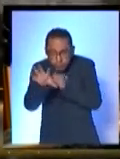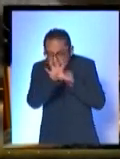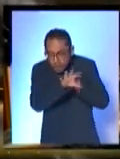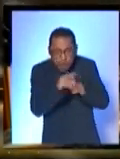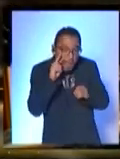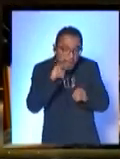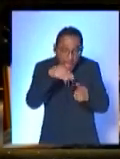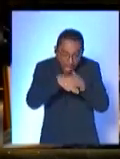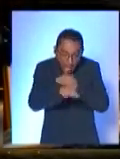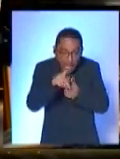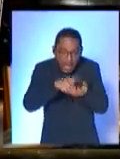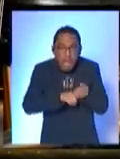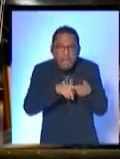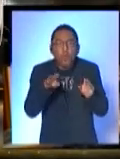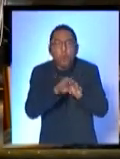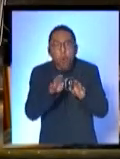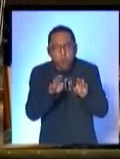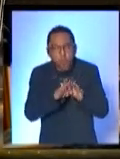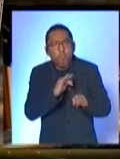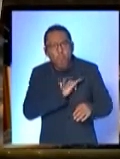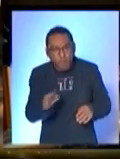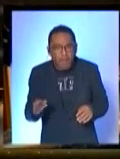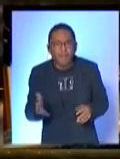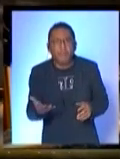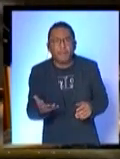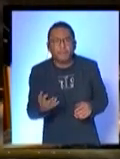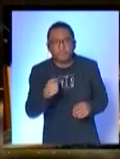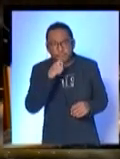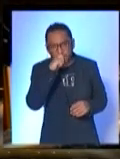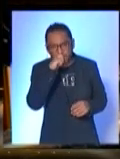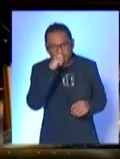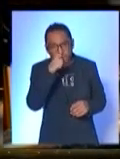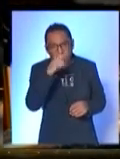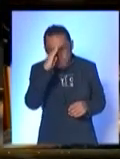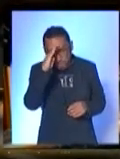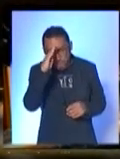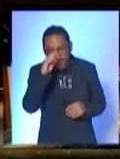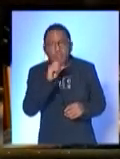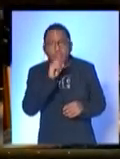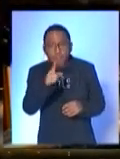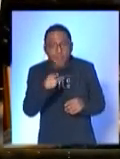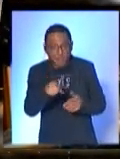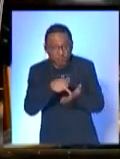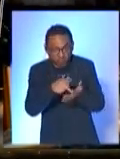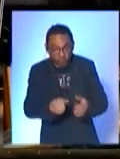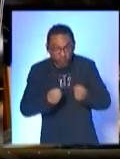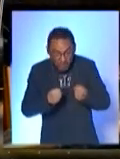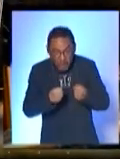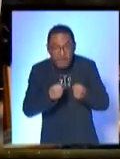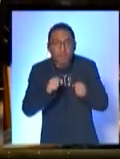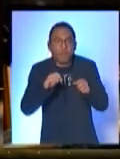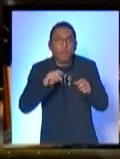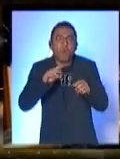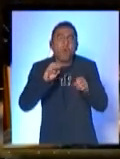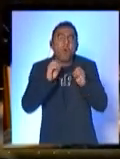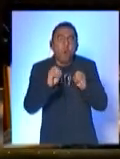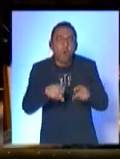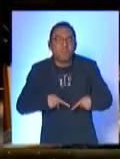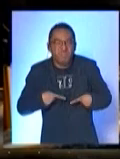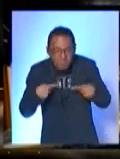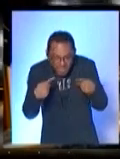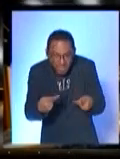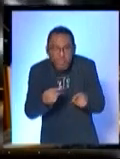interior. Puedes calcular también la resistencia de un elemento